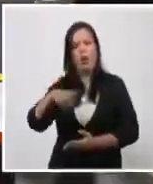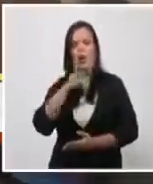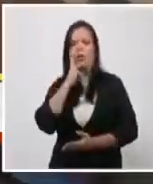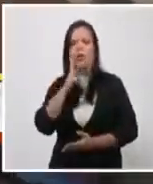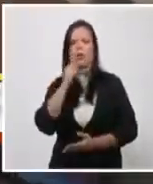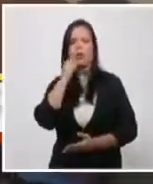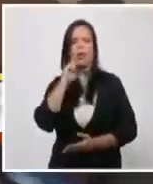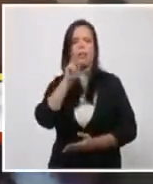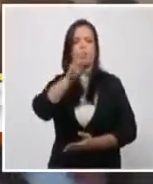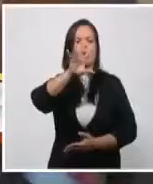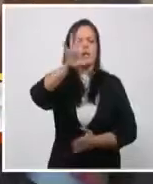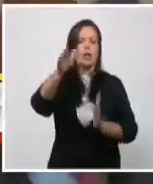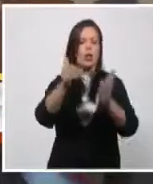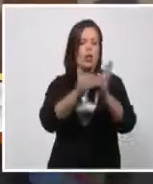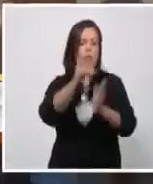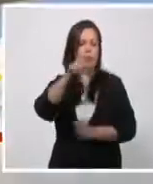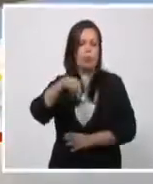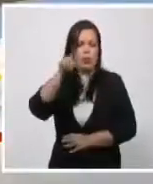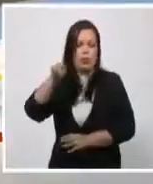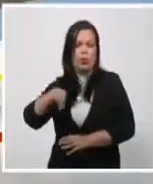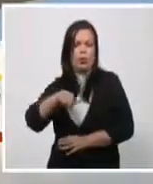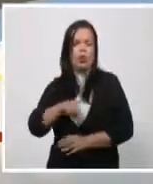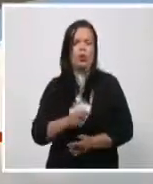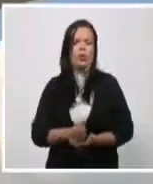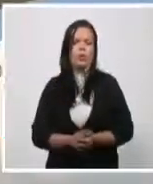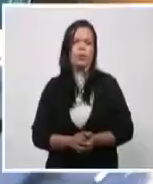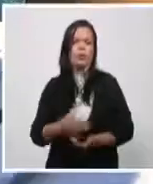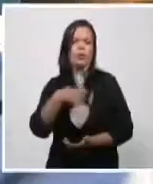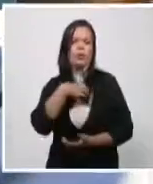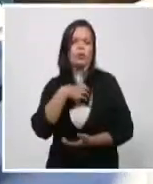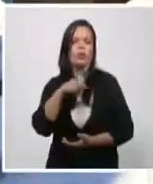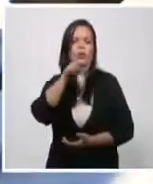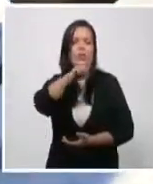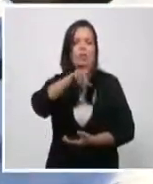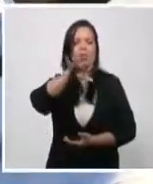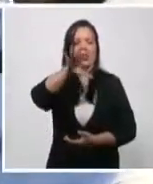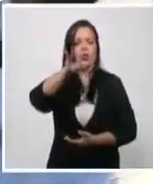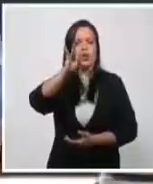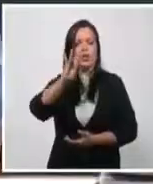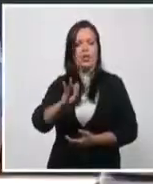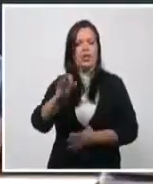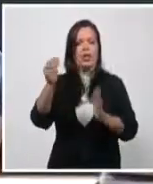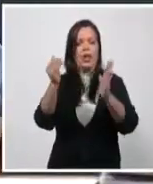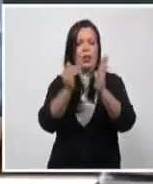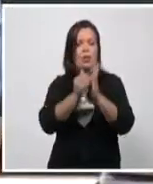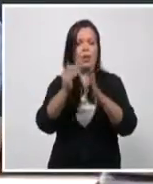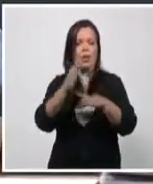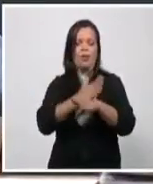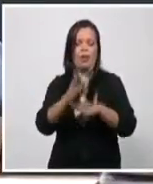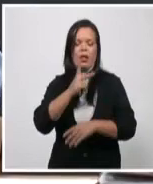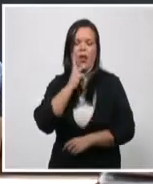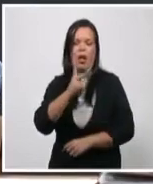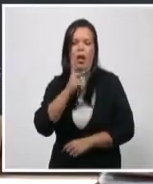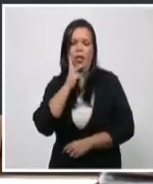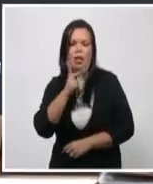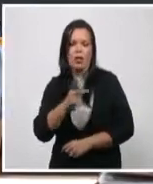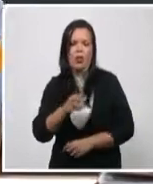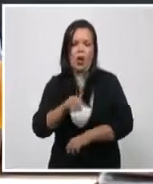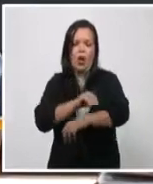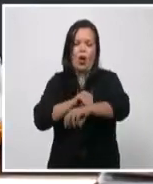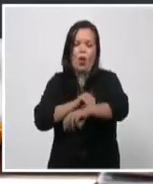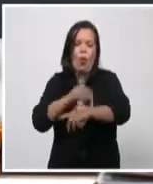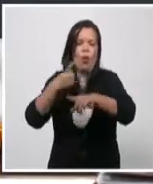25.000 pacientes y realizaron cerca de 157.000 procederes de enfermería. Bueno, desde el Grupo Temporal de Trabajo